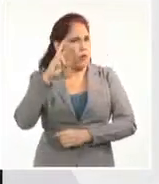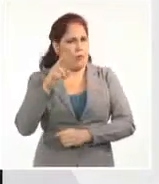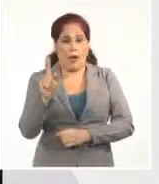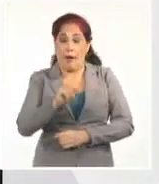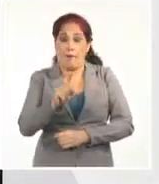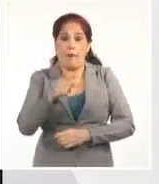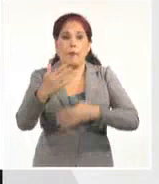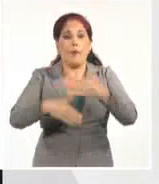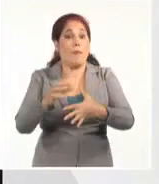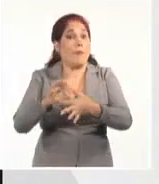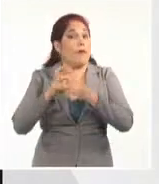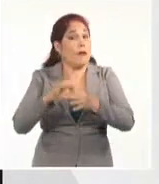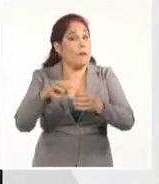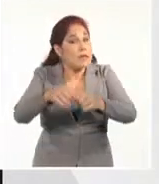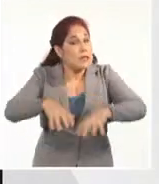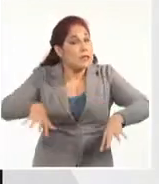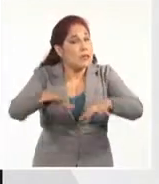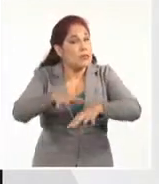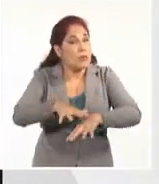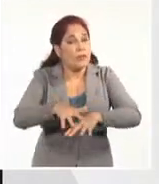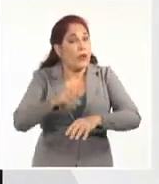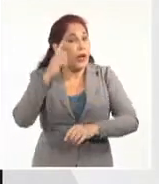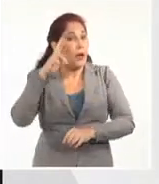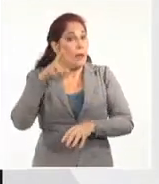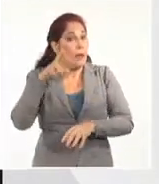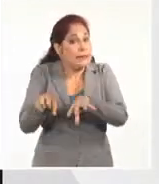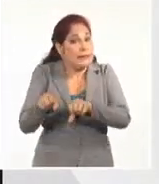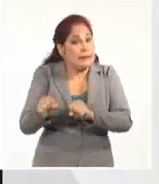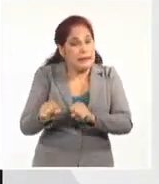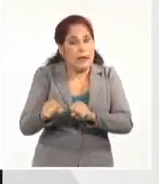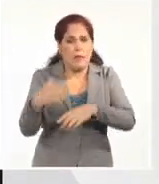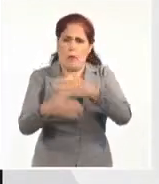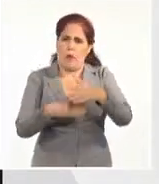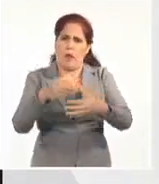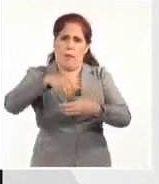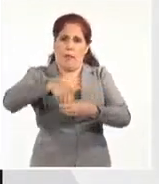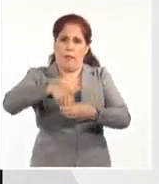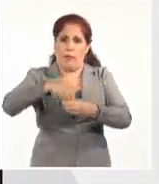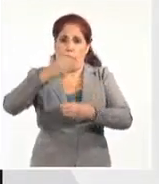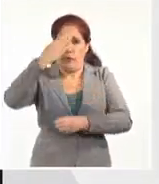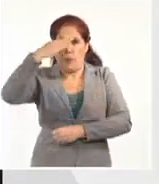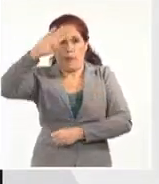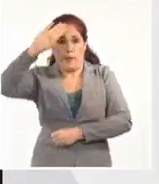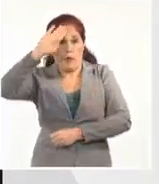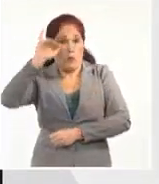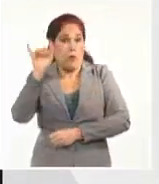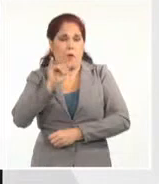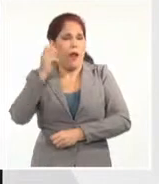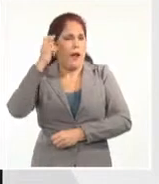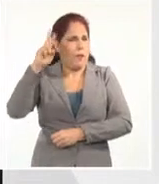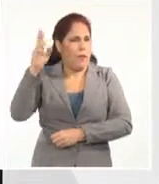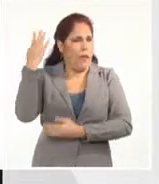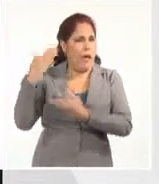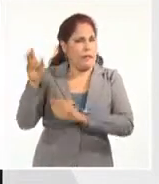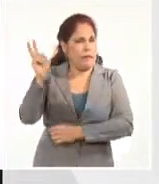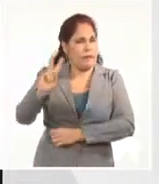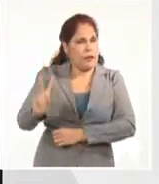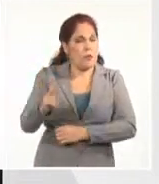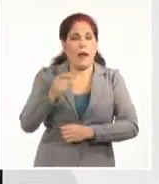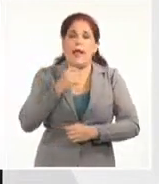situaciones como el intento de golpe desde venezuela el cual también con la justificación de ayuda